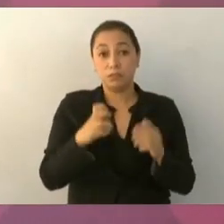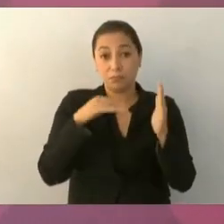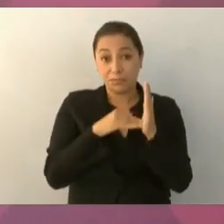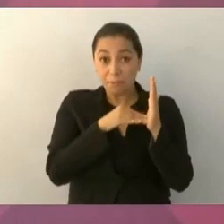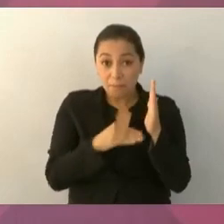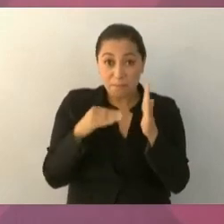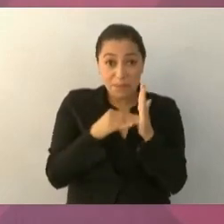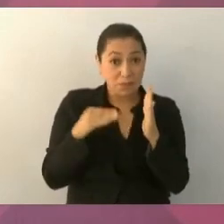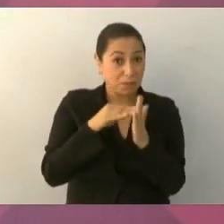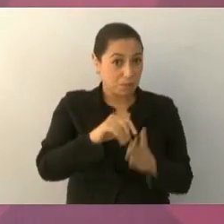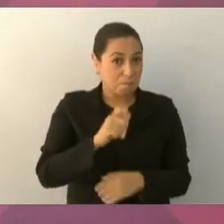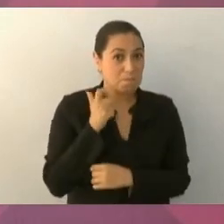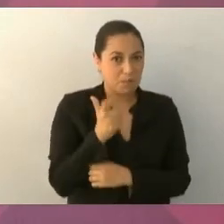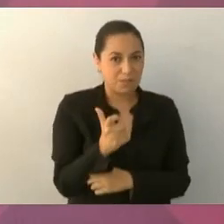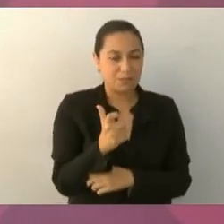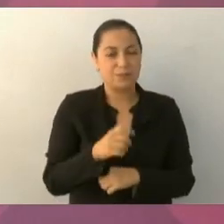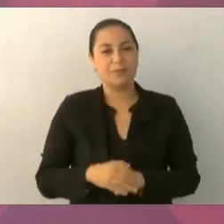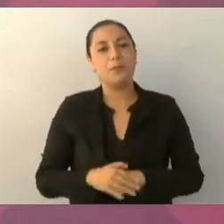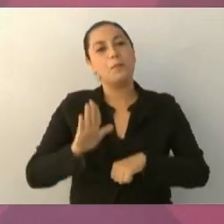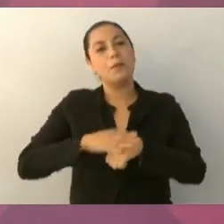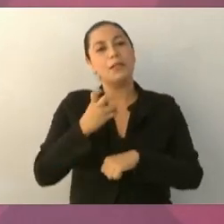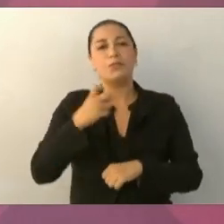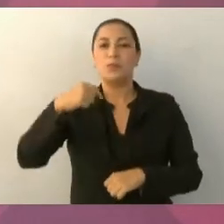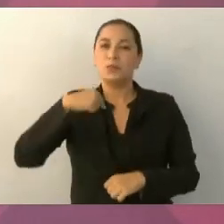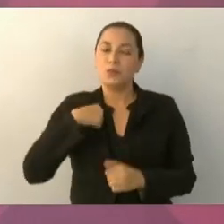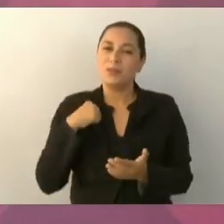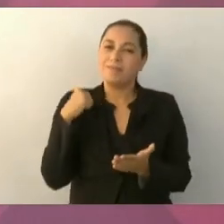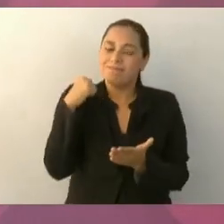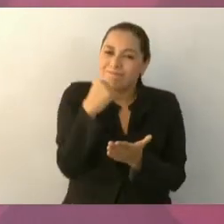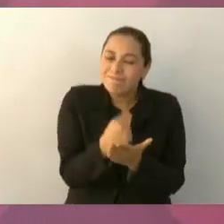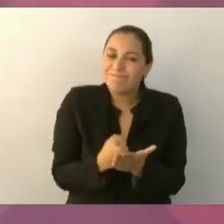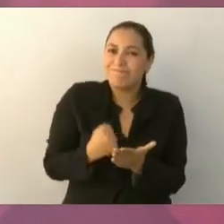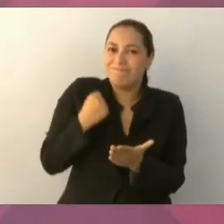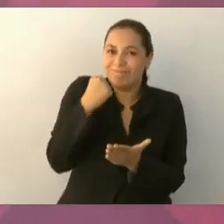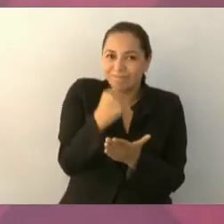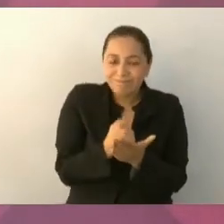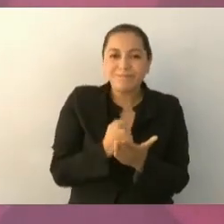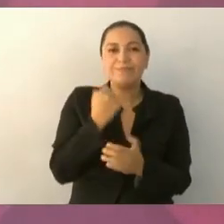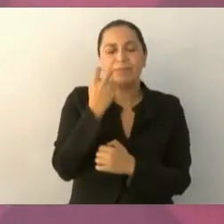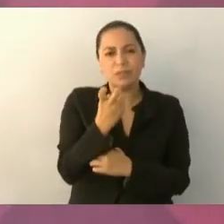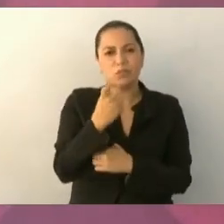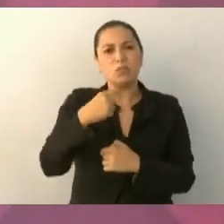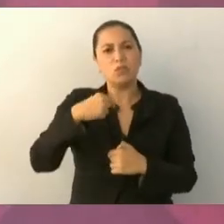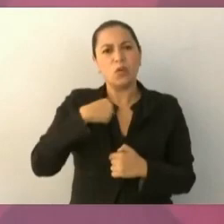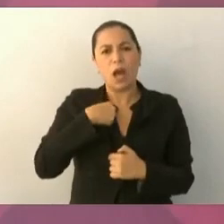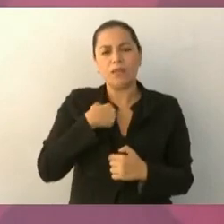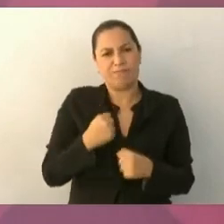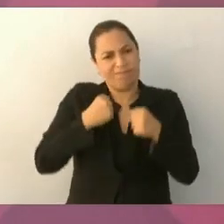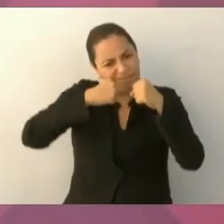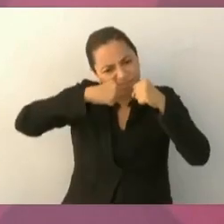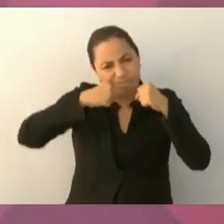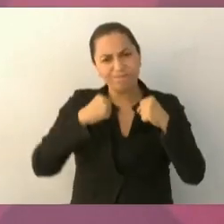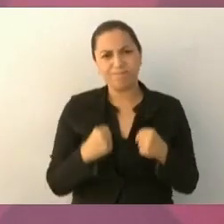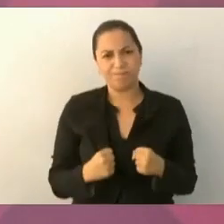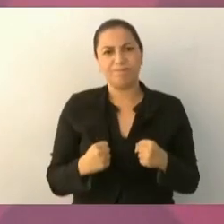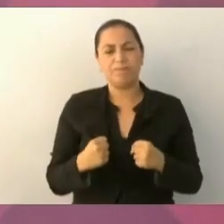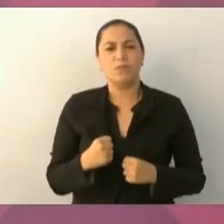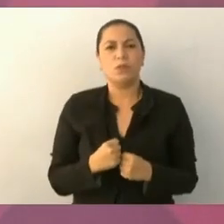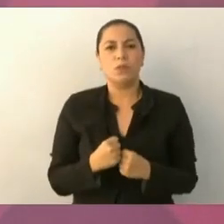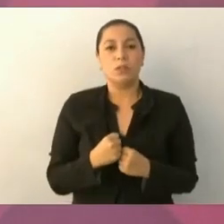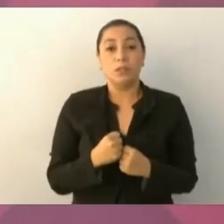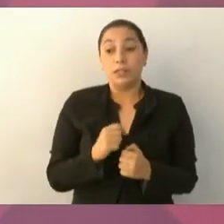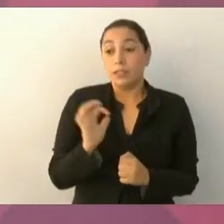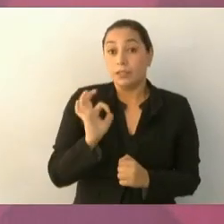Por eso yo insistía mucho y estoy convencido de que si no